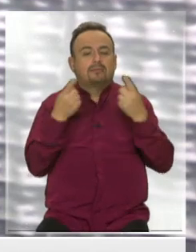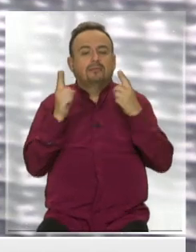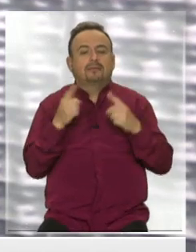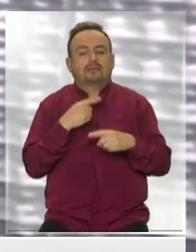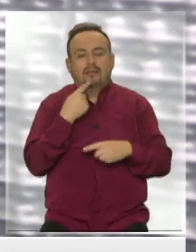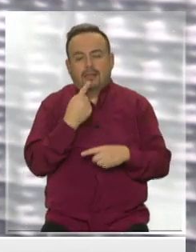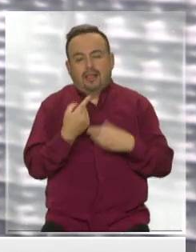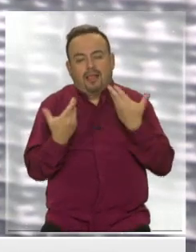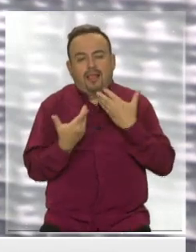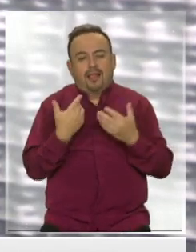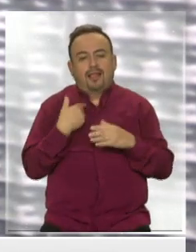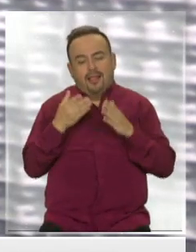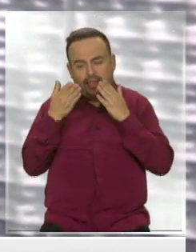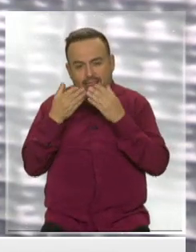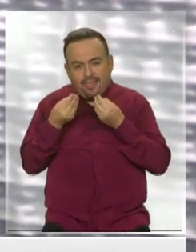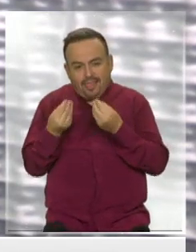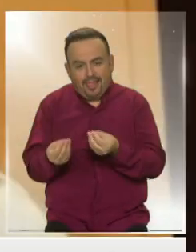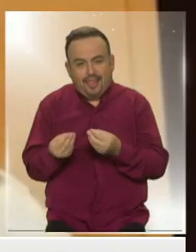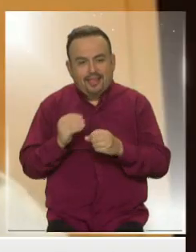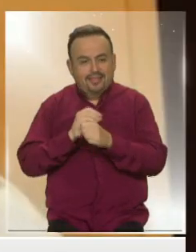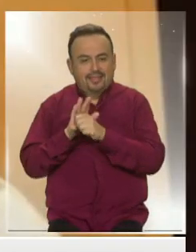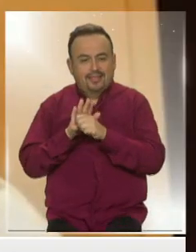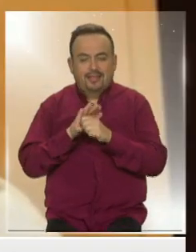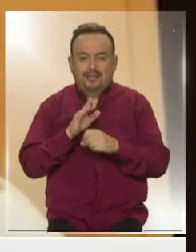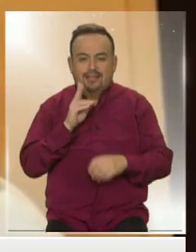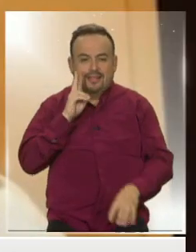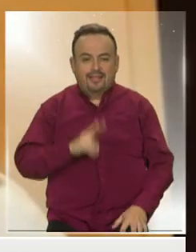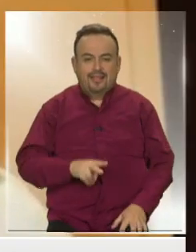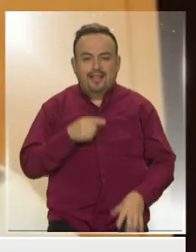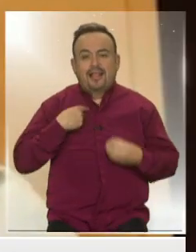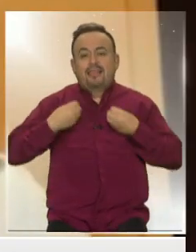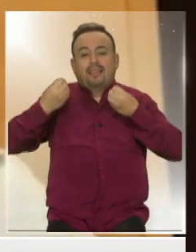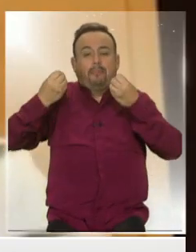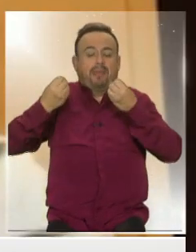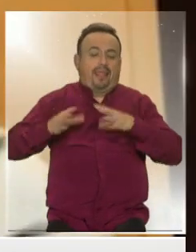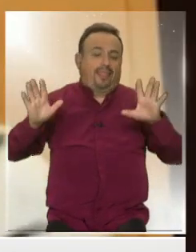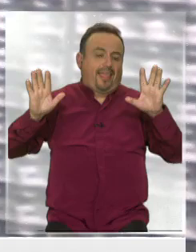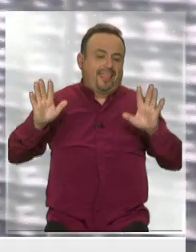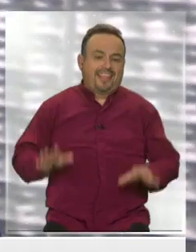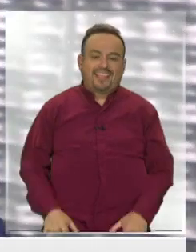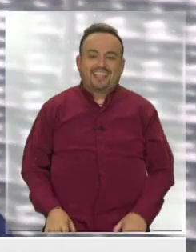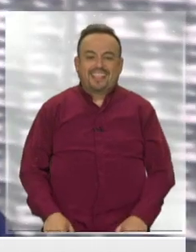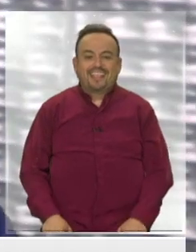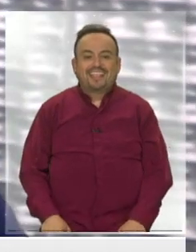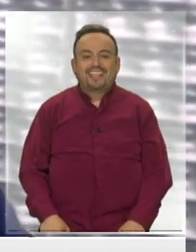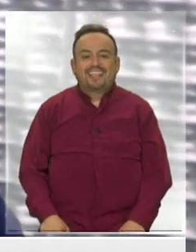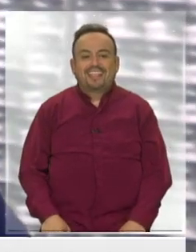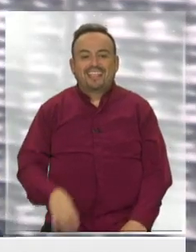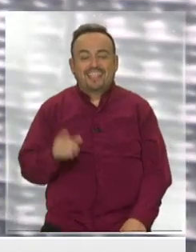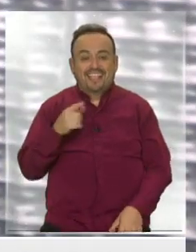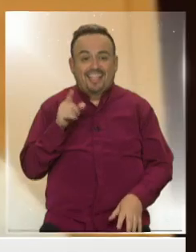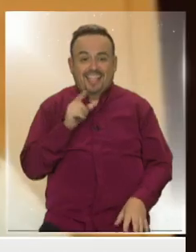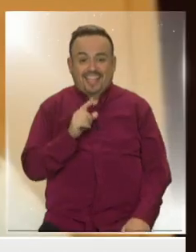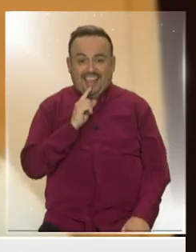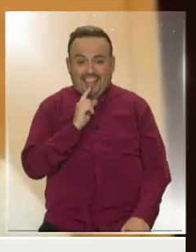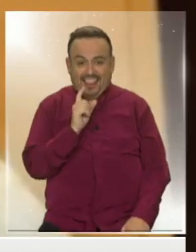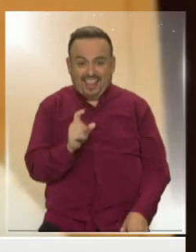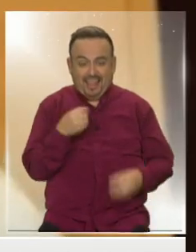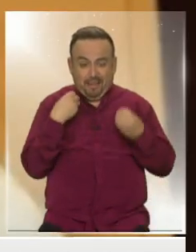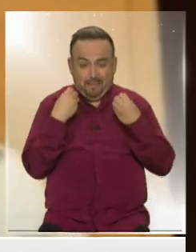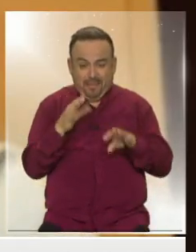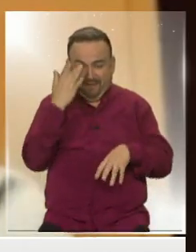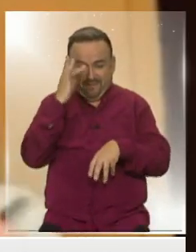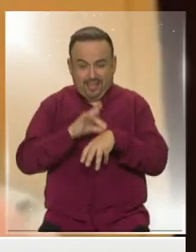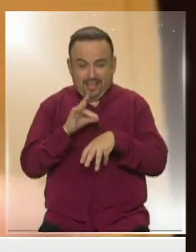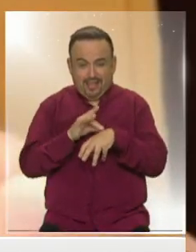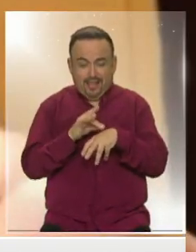de Pollo Fuentes le dedicarías al coronavirus? Sin duda que te perdí. Ahora, por lo enredado de lo que esta enfermedad podría